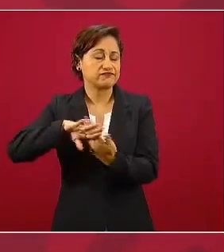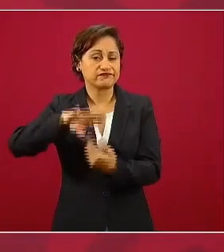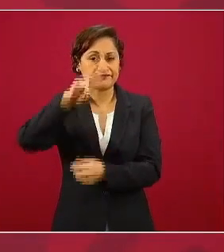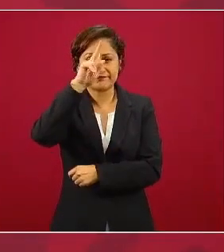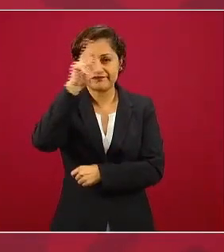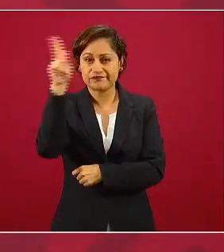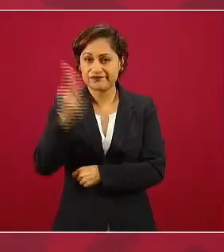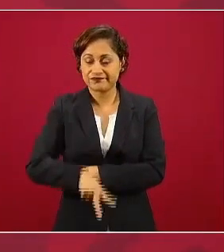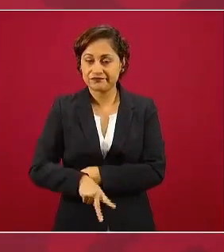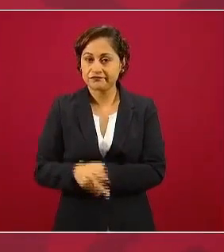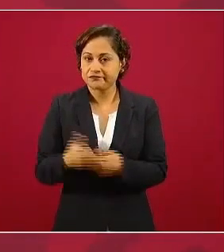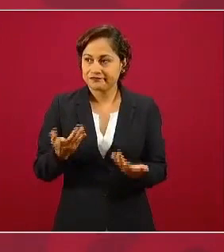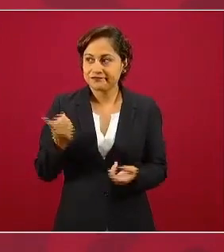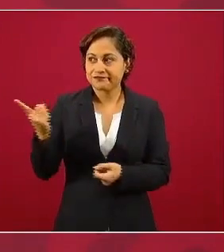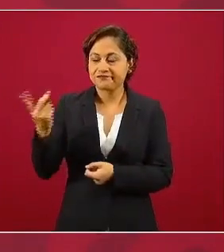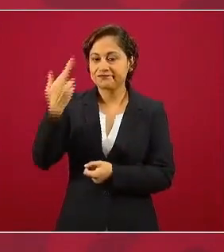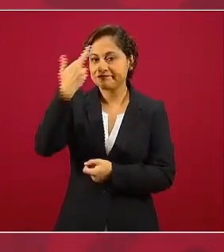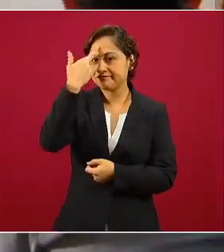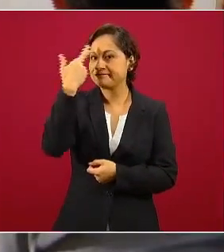antes.